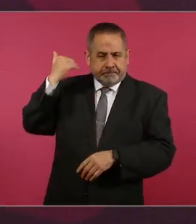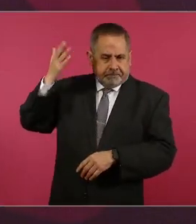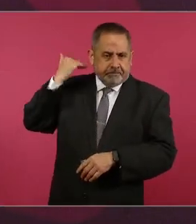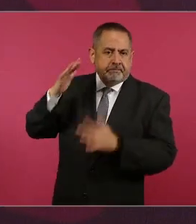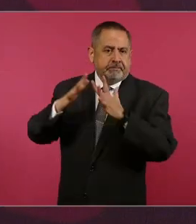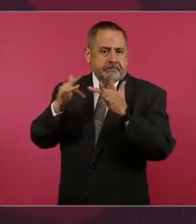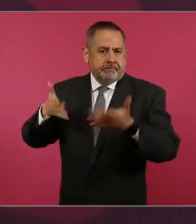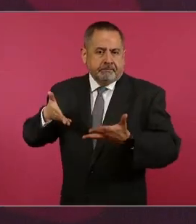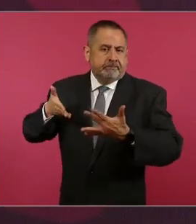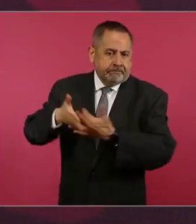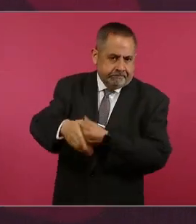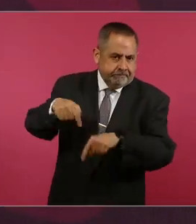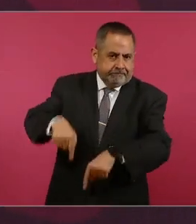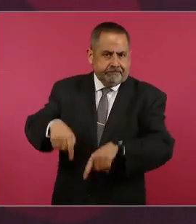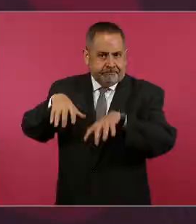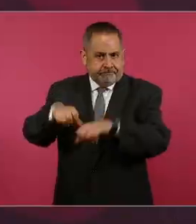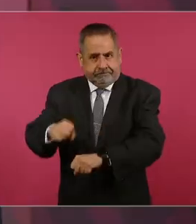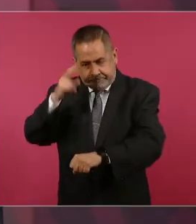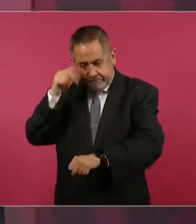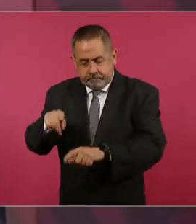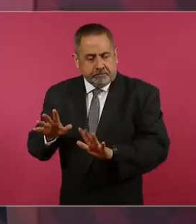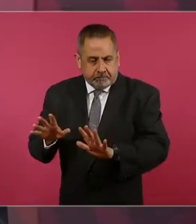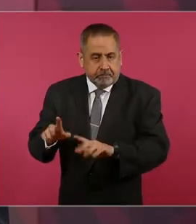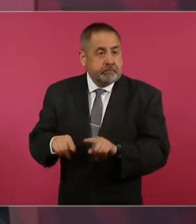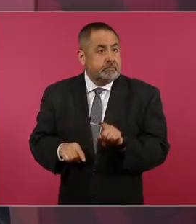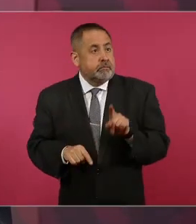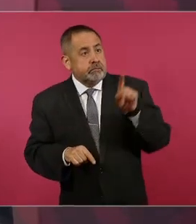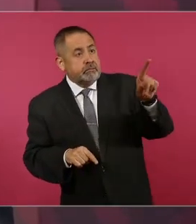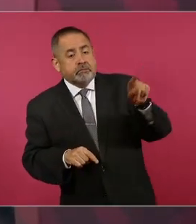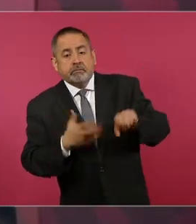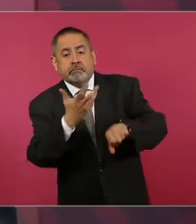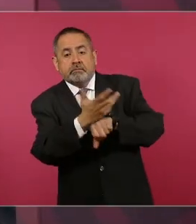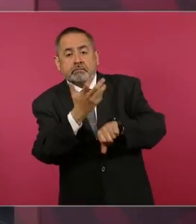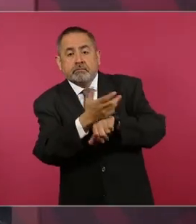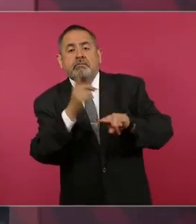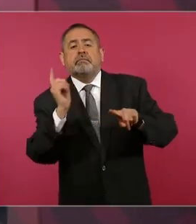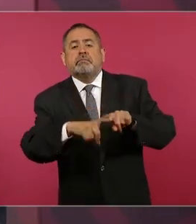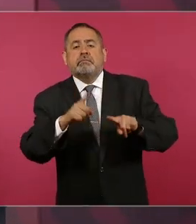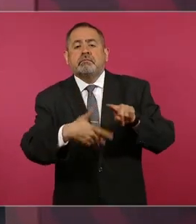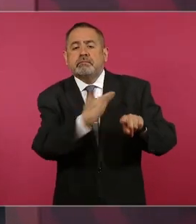la presidencia de Estados Unidos a Abraham Lincoln